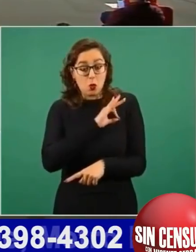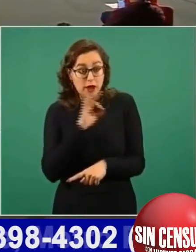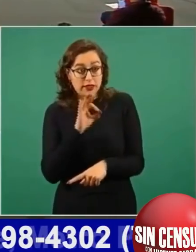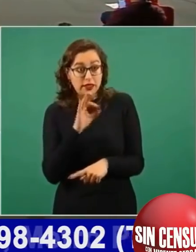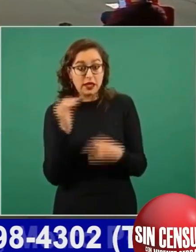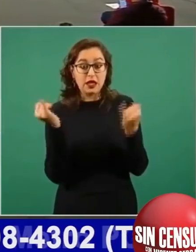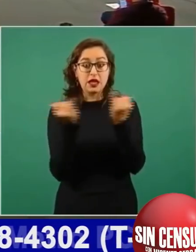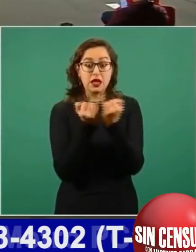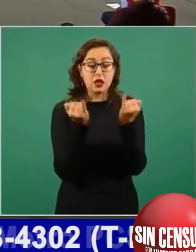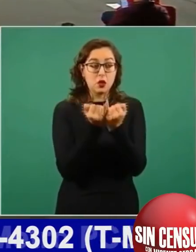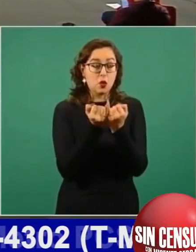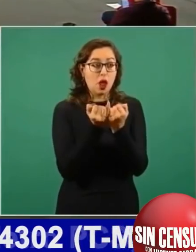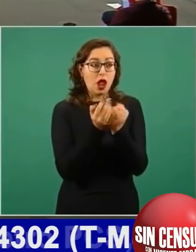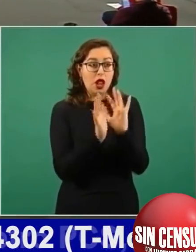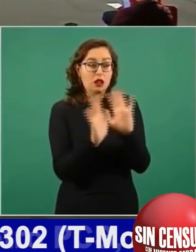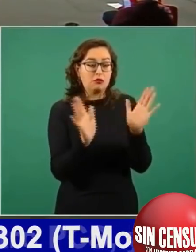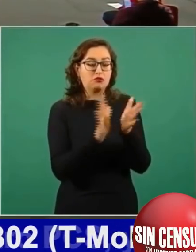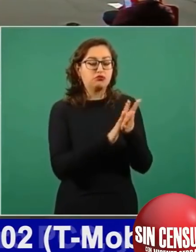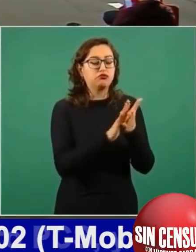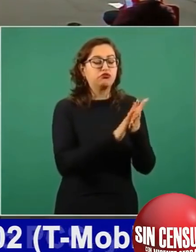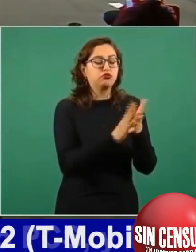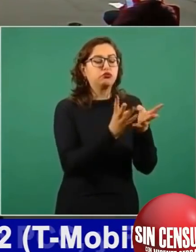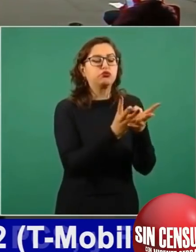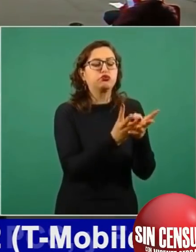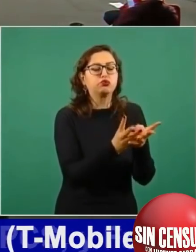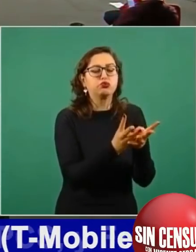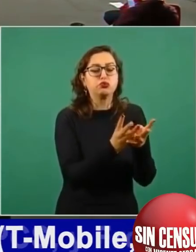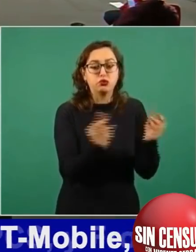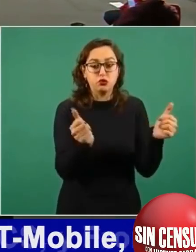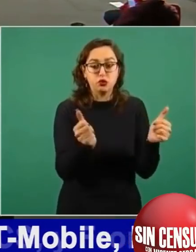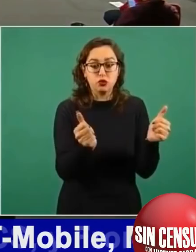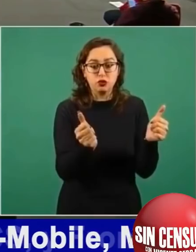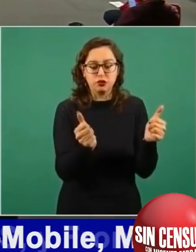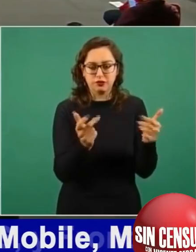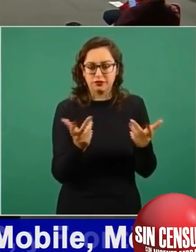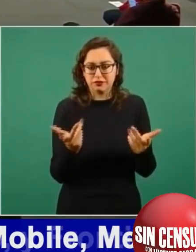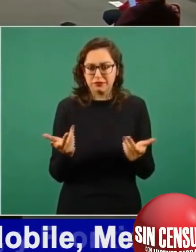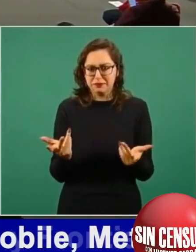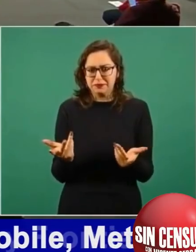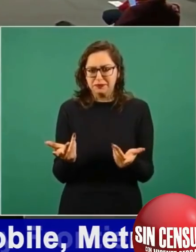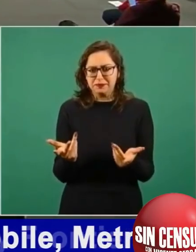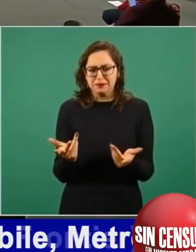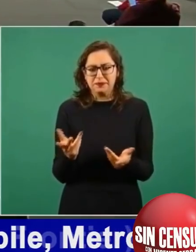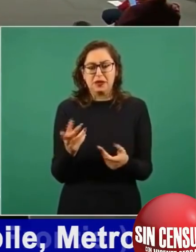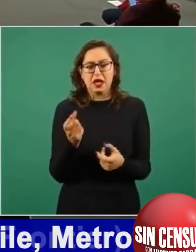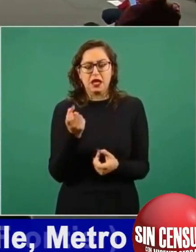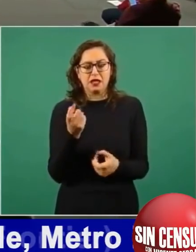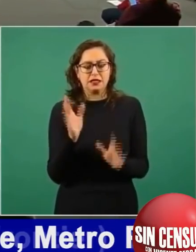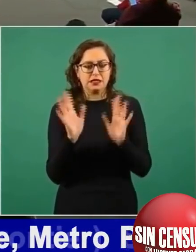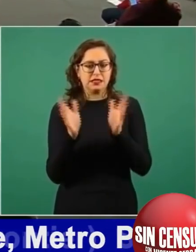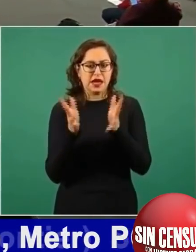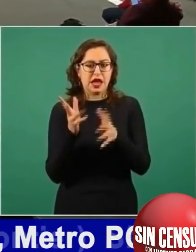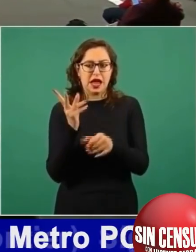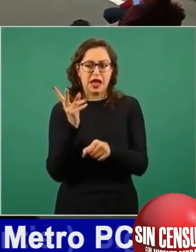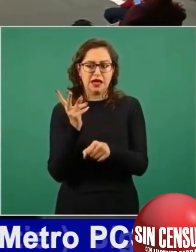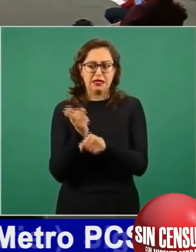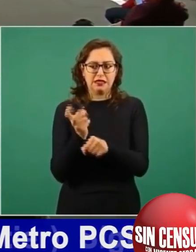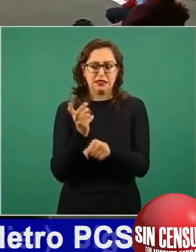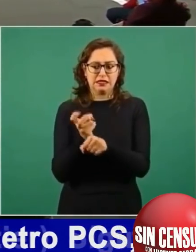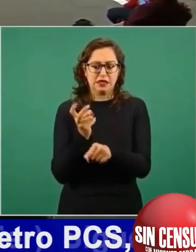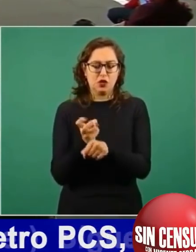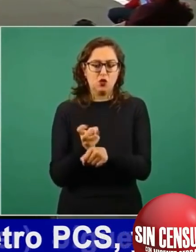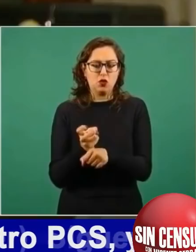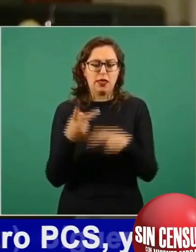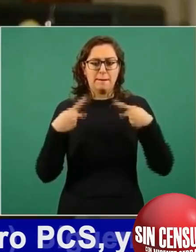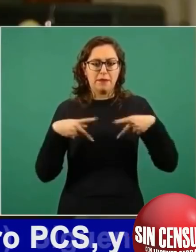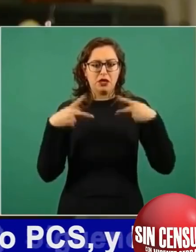preocupa mucho. Y de hecho es el segundo caso que buscan colgarse de lo que ocurrió con Cienfuegos. El otro caso es el del Chelelo,